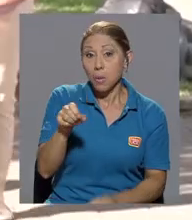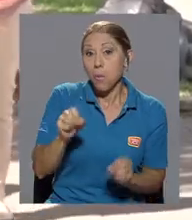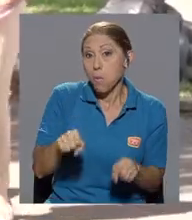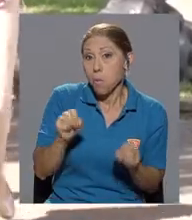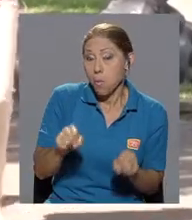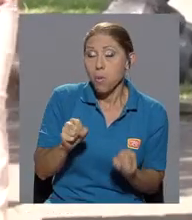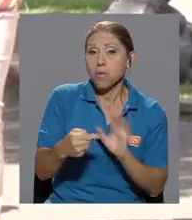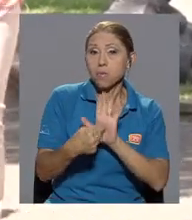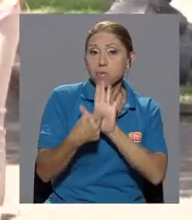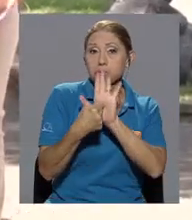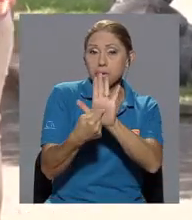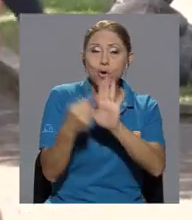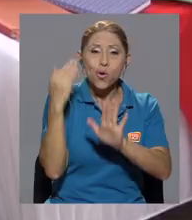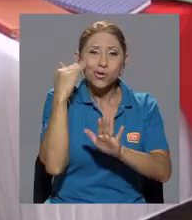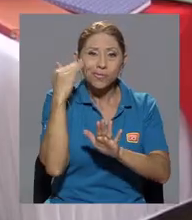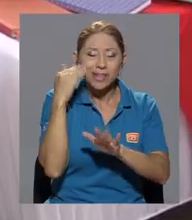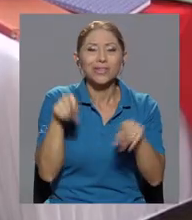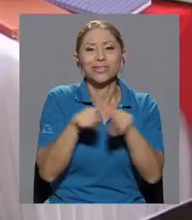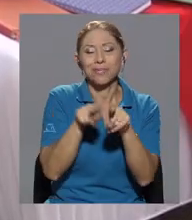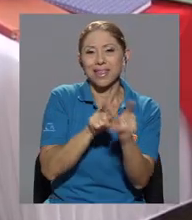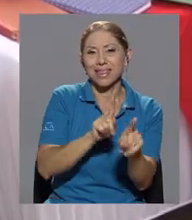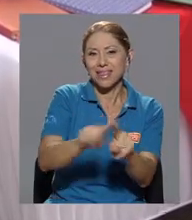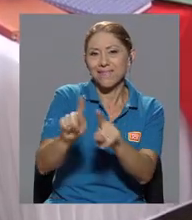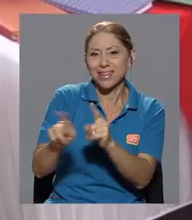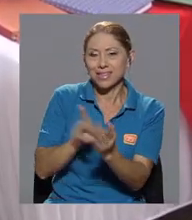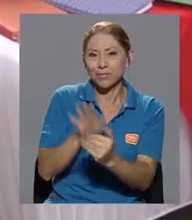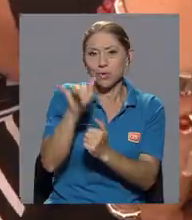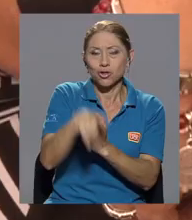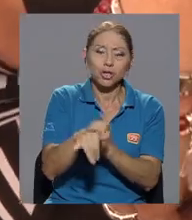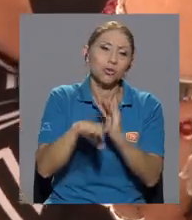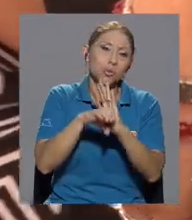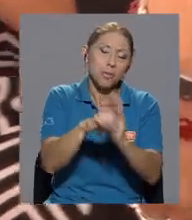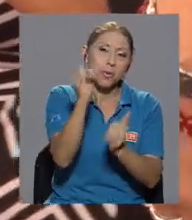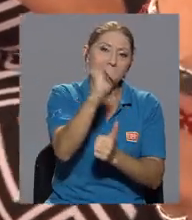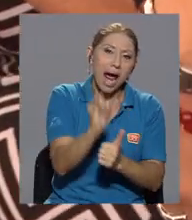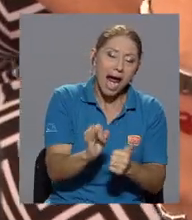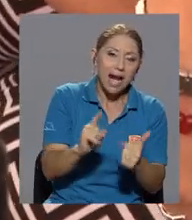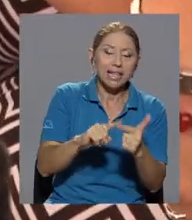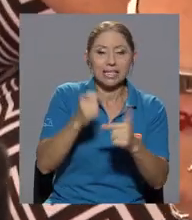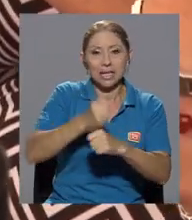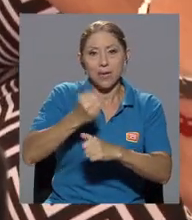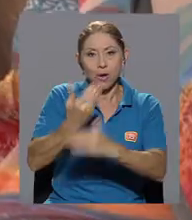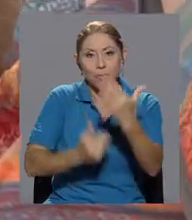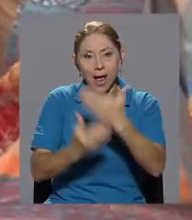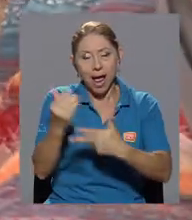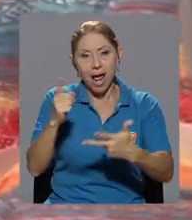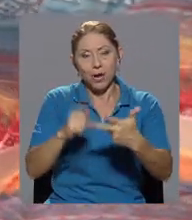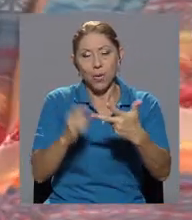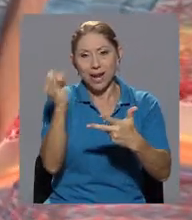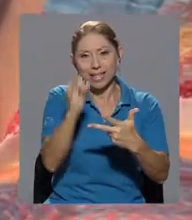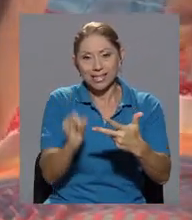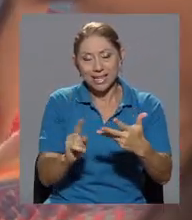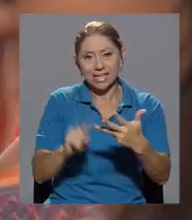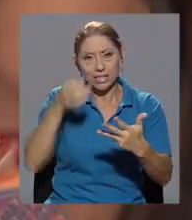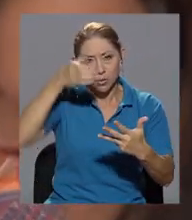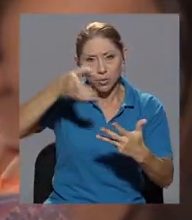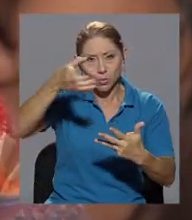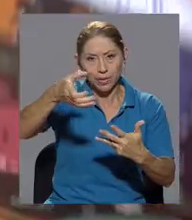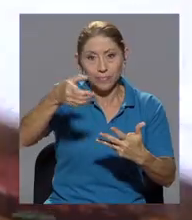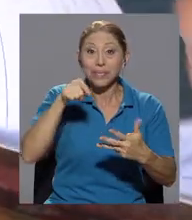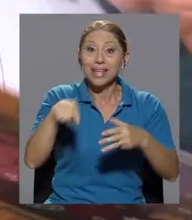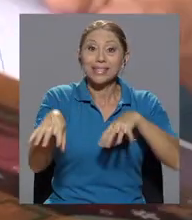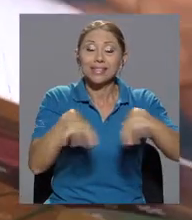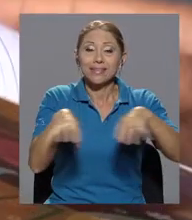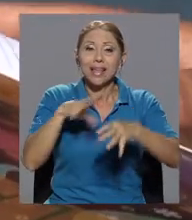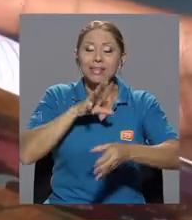conocimientos aprendidos y los proyectos elaborados en distintas áreas, como arte, manualidades, artesanías y cultura. Estas actividades